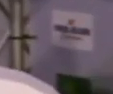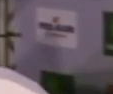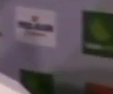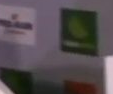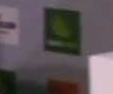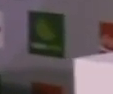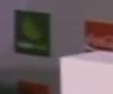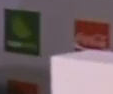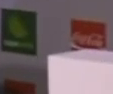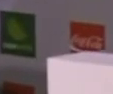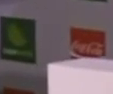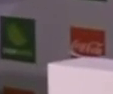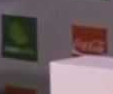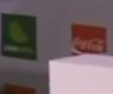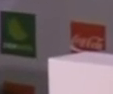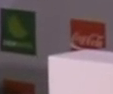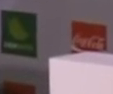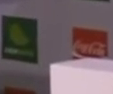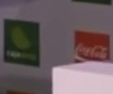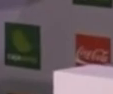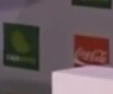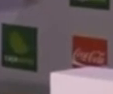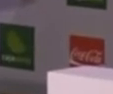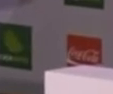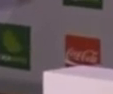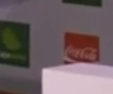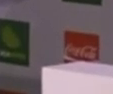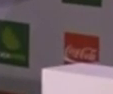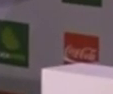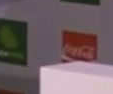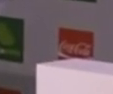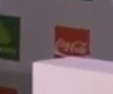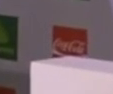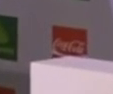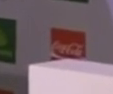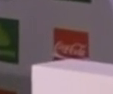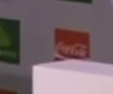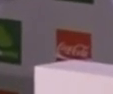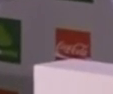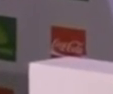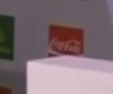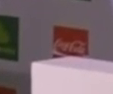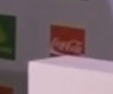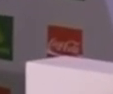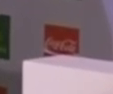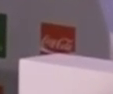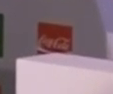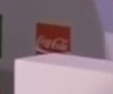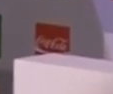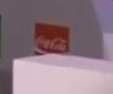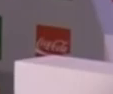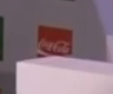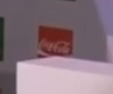muchos años a la final de murga desde hace muchísimo tiempo y veo un nivel muy bueno. Creo que esta final